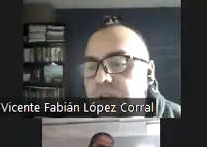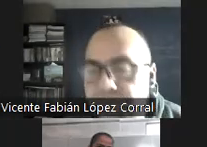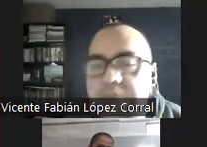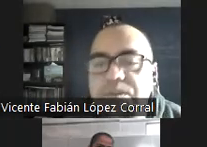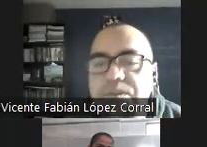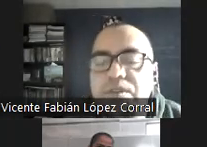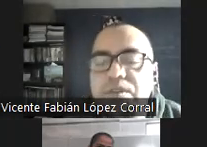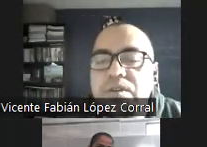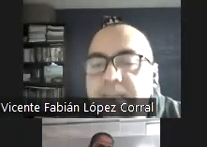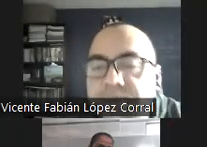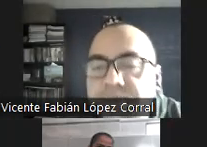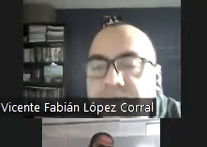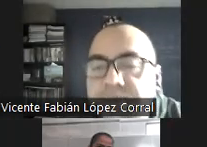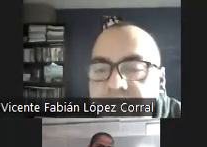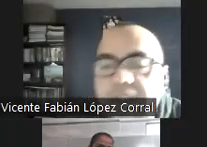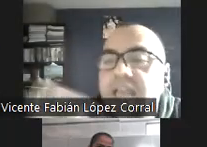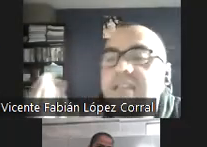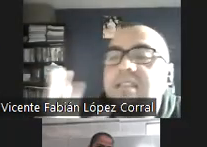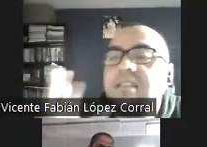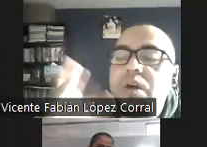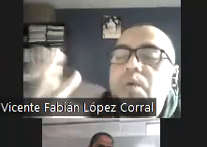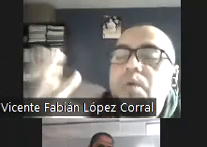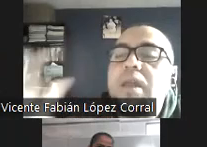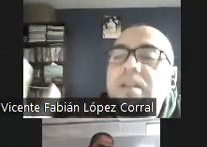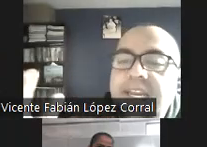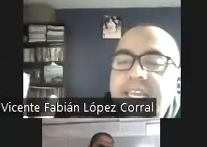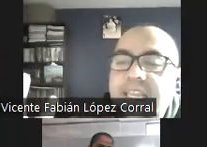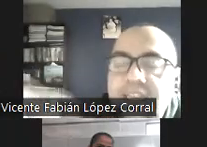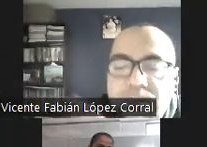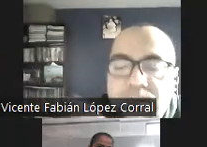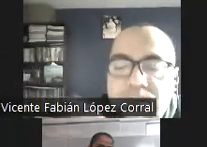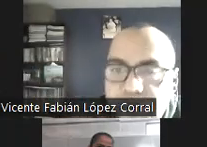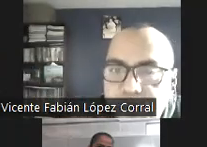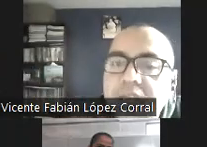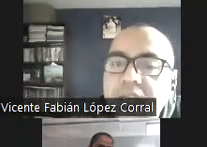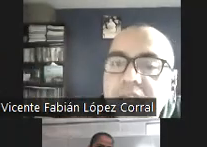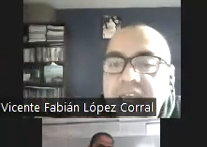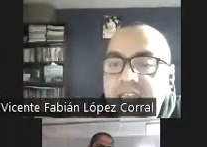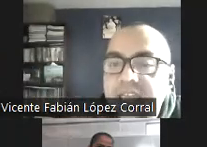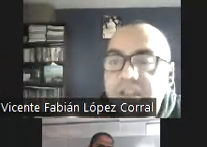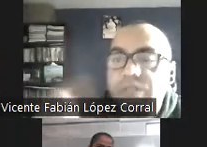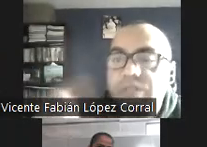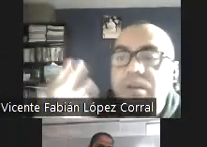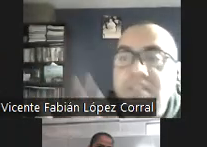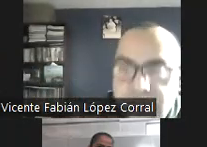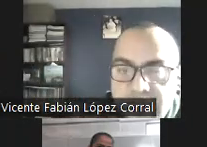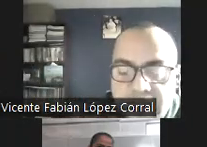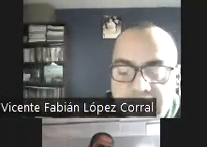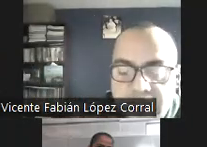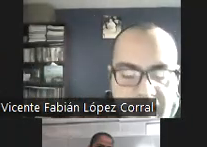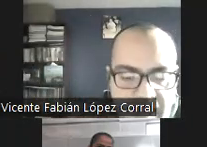ese Ya lo vamos conociendo y está más familiar que es cuando la tierra gira sobre su propio eje y que tiene una